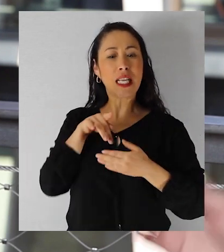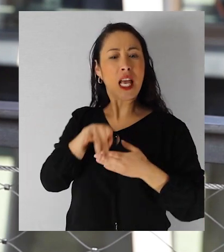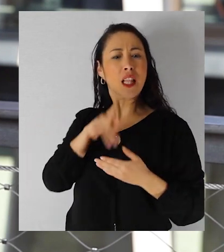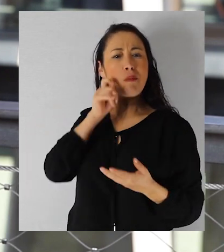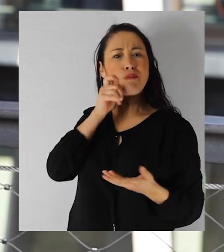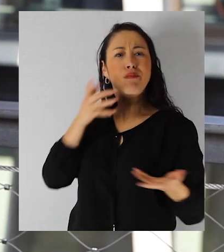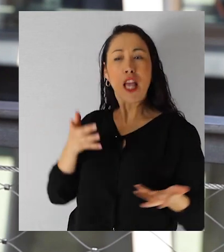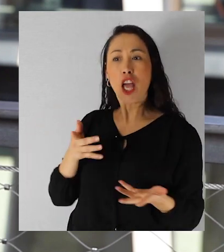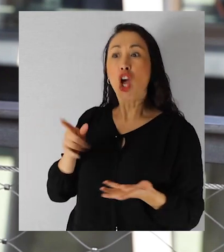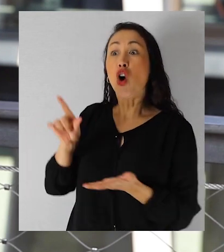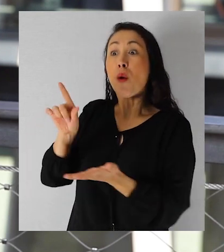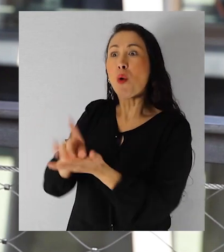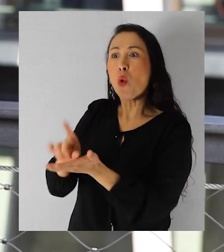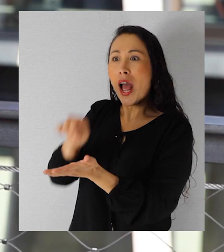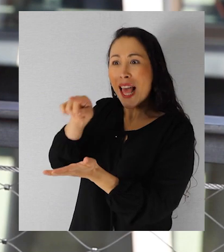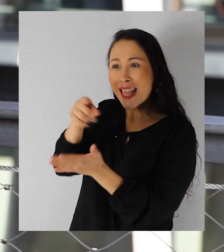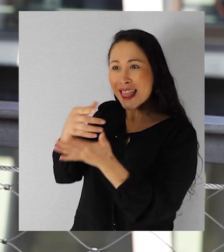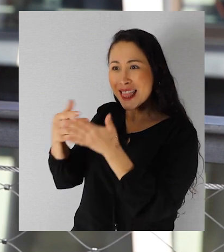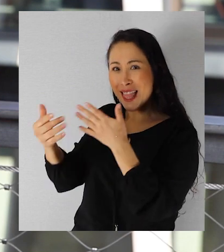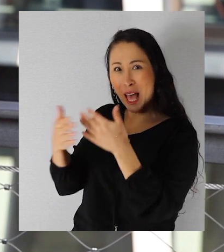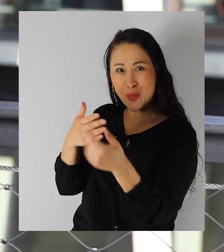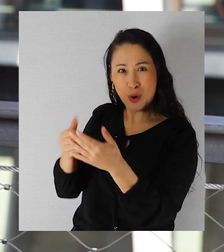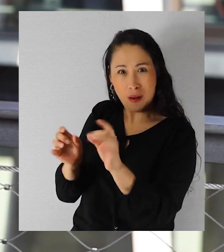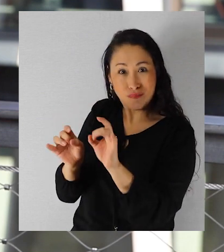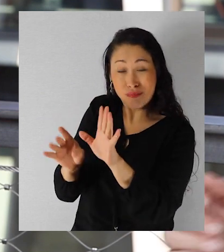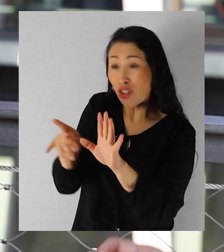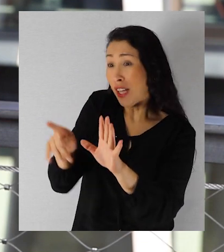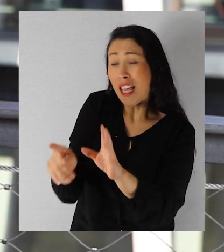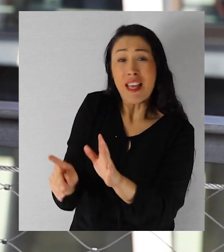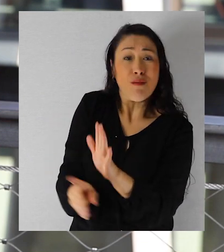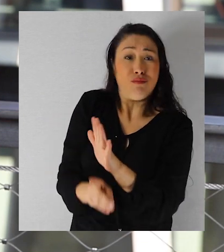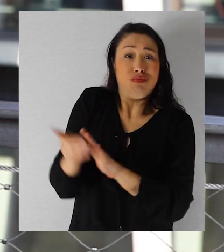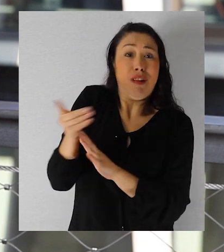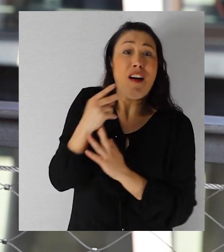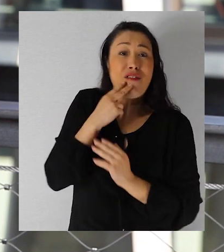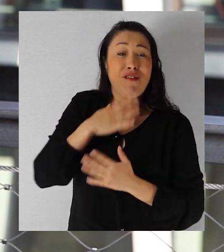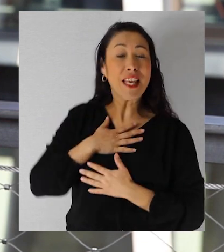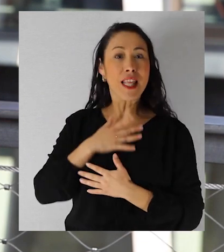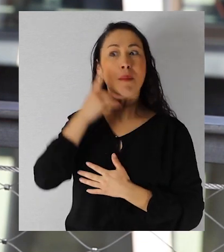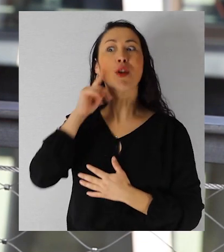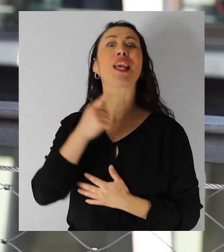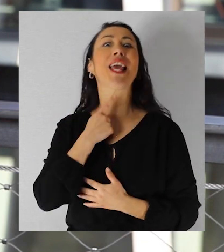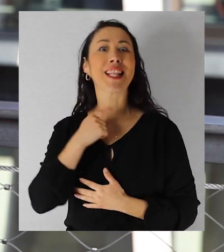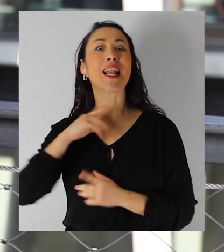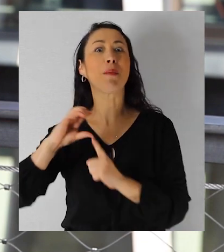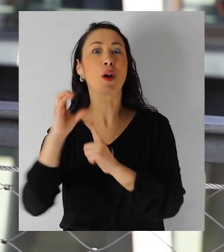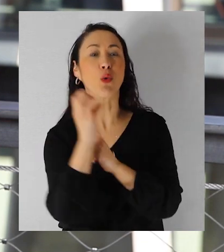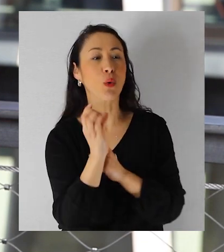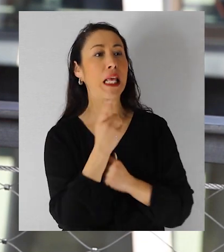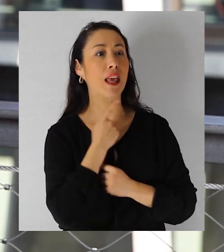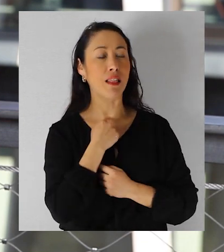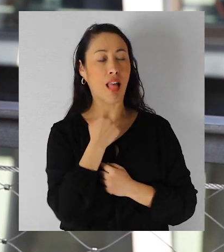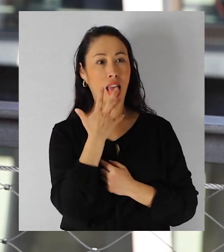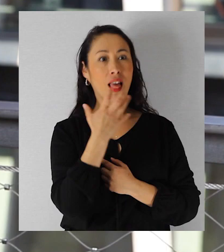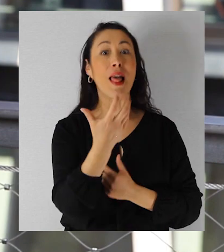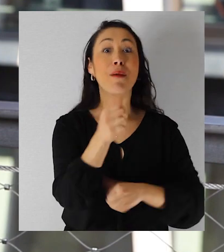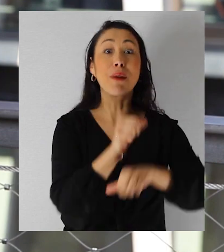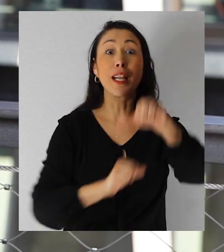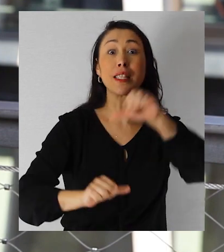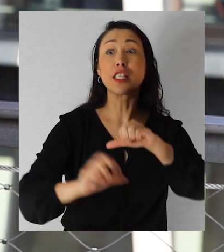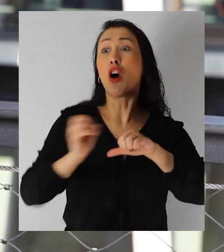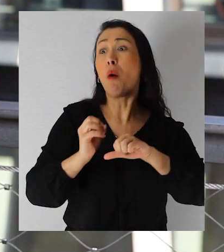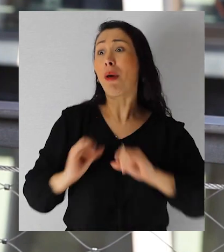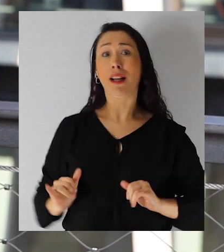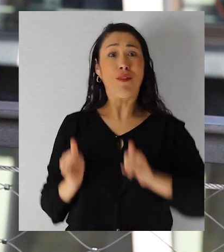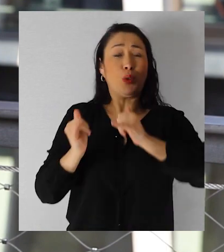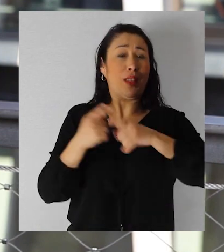todos aquellos espacios naturales donde se desarrolla la vida, pero que es de interés para la cultura, para la ciencia o para el disfrute de